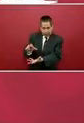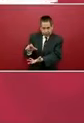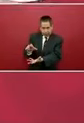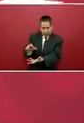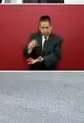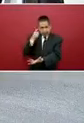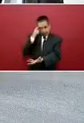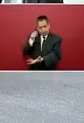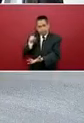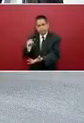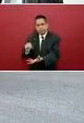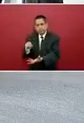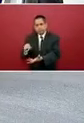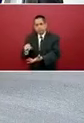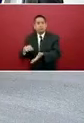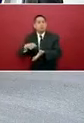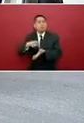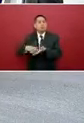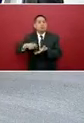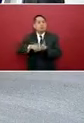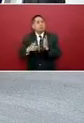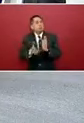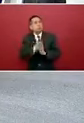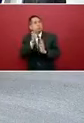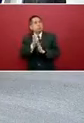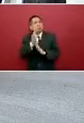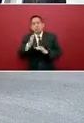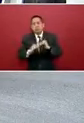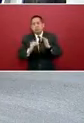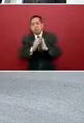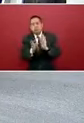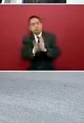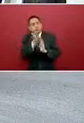para la compra de materiales de construcción.